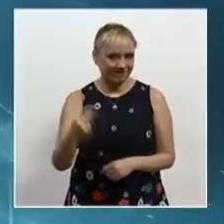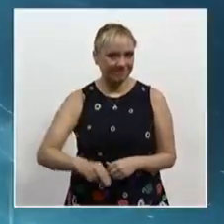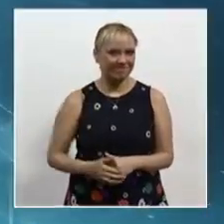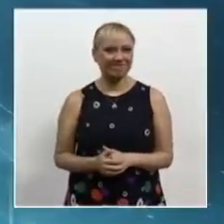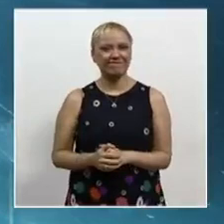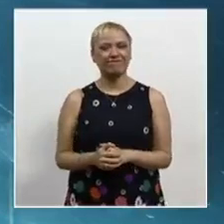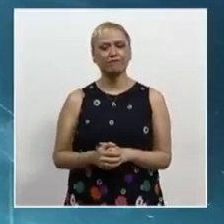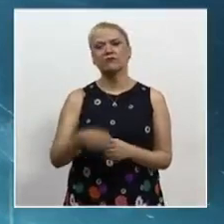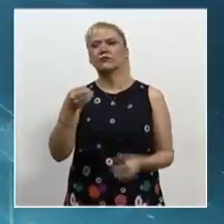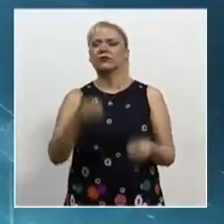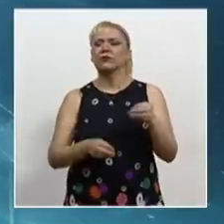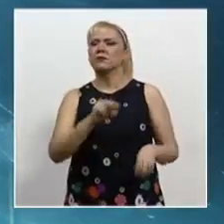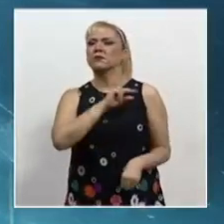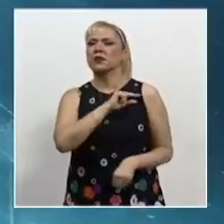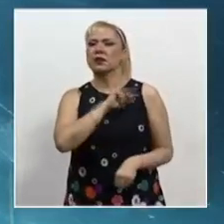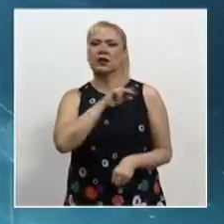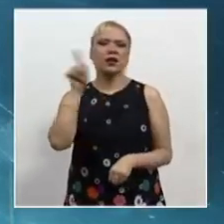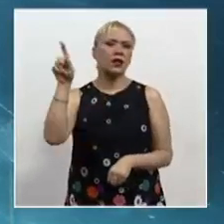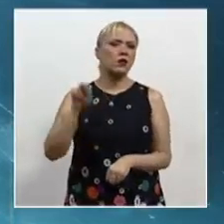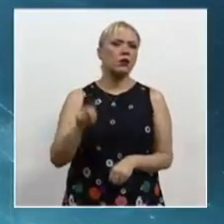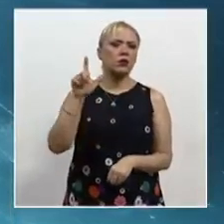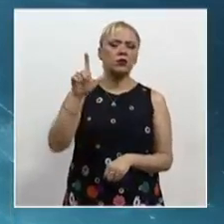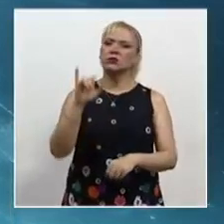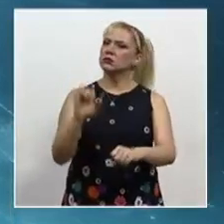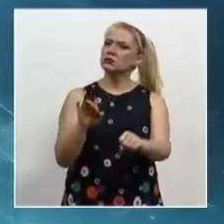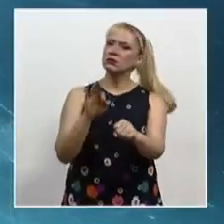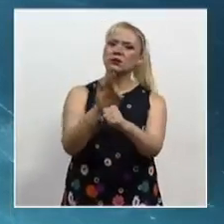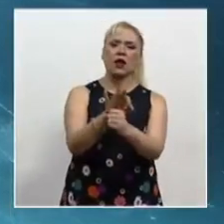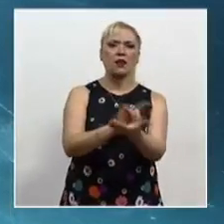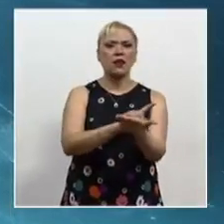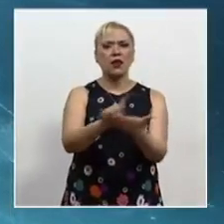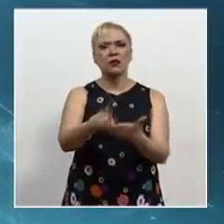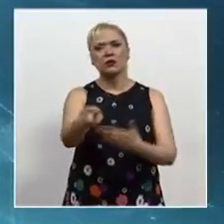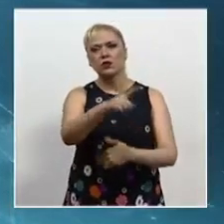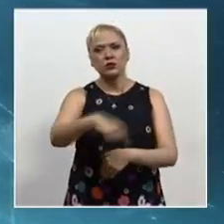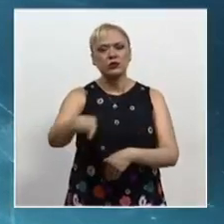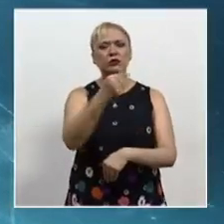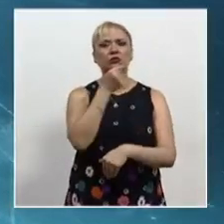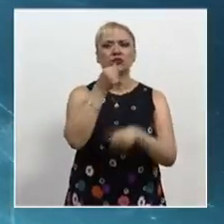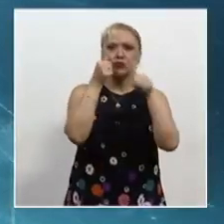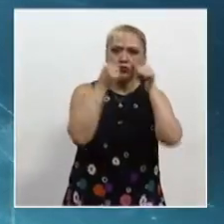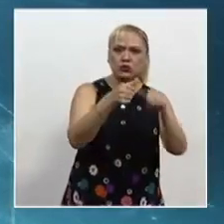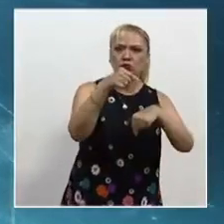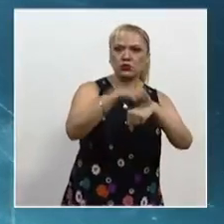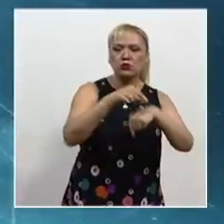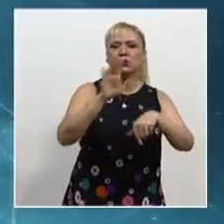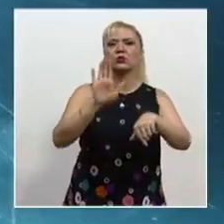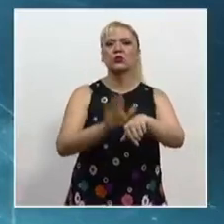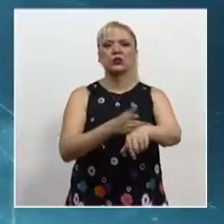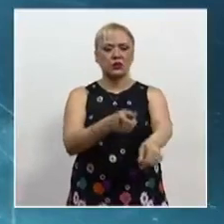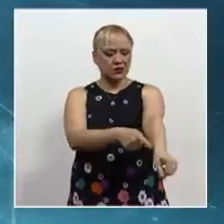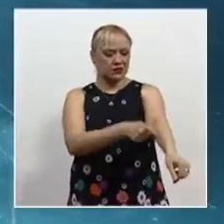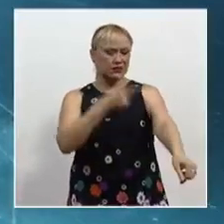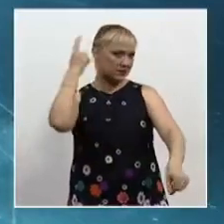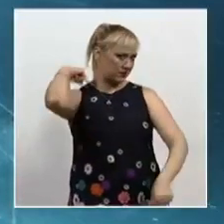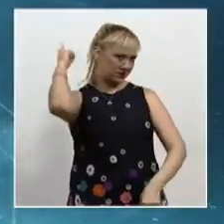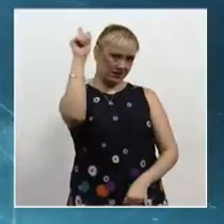Un tribunal colegiado en Nuevo León protegió derecho a la salud de niña con atrofia muscular